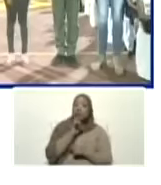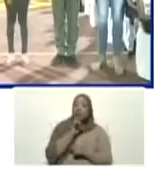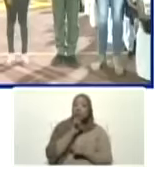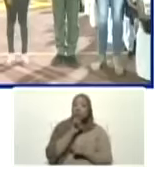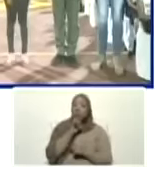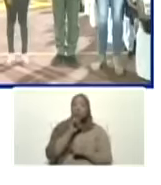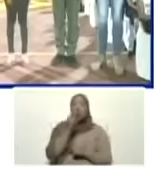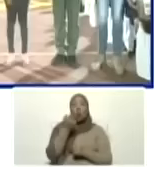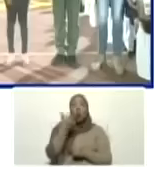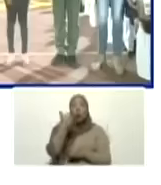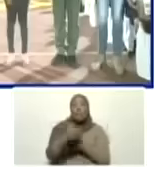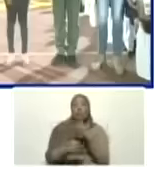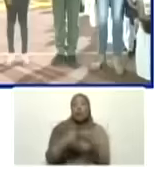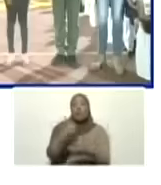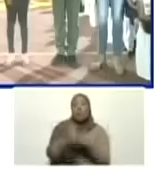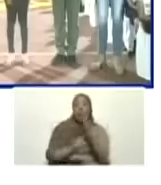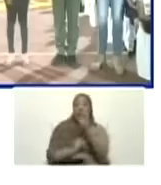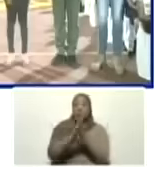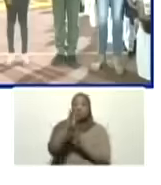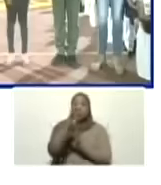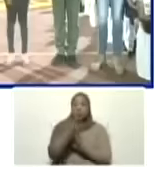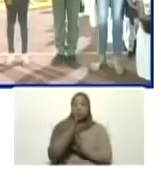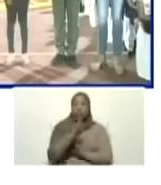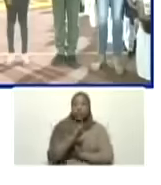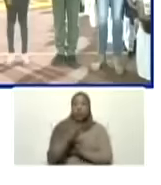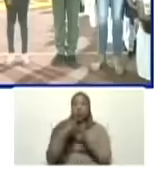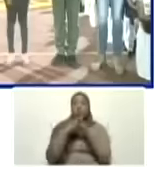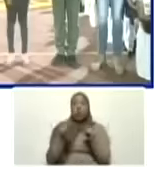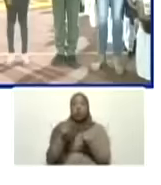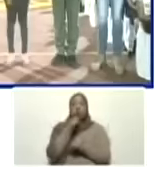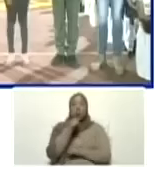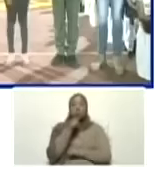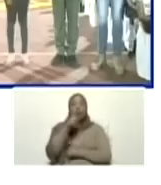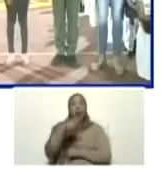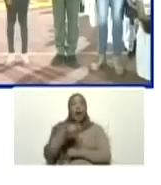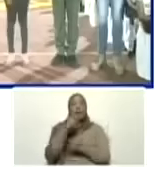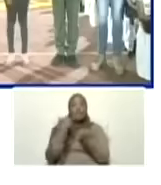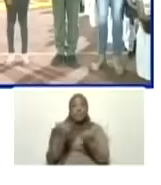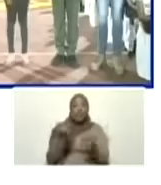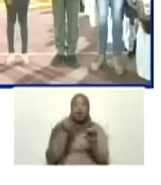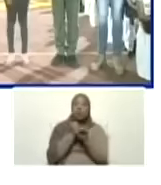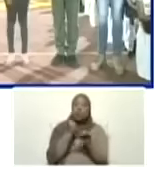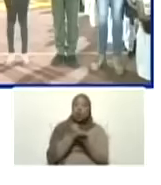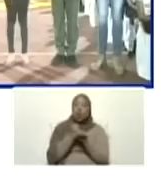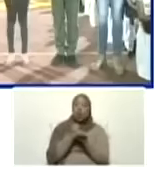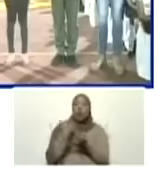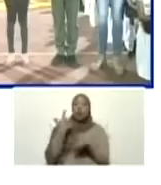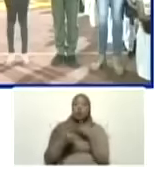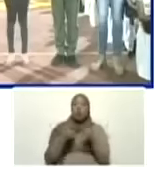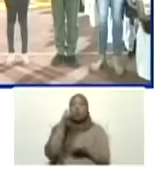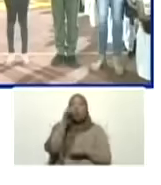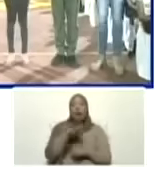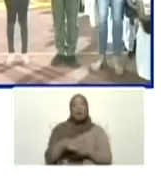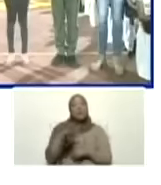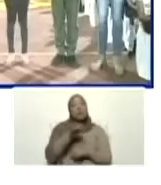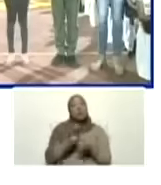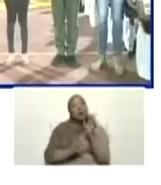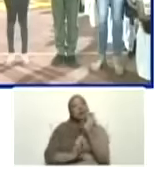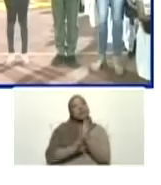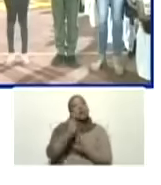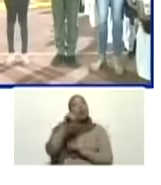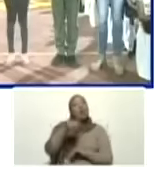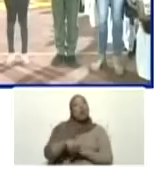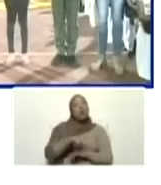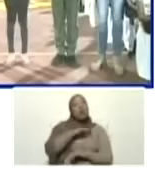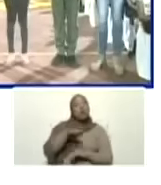a crecernos. Y yo creo que todas las circunstancias que pasamos hicieron que nuestro pueblo se creciera. Hoy